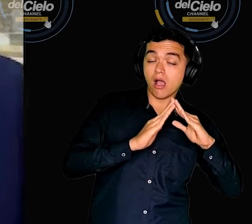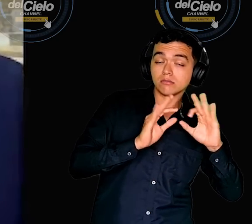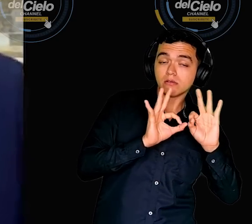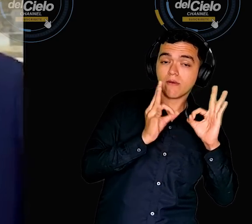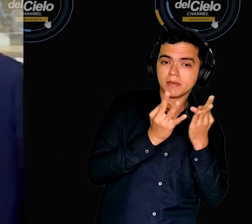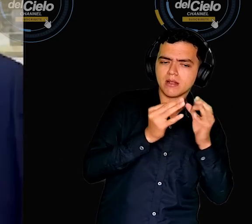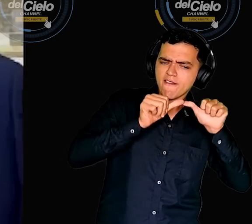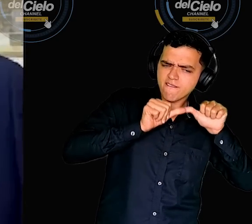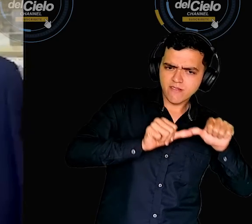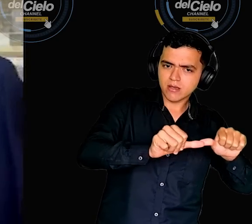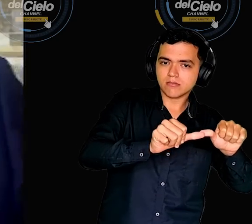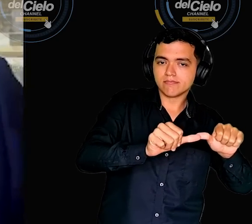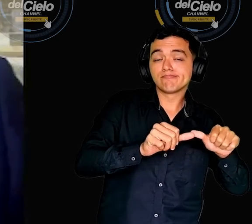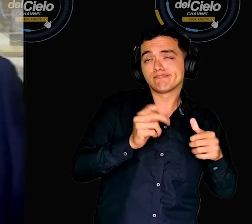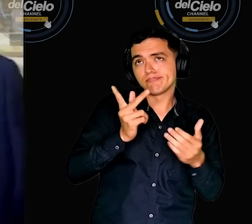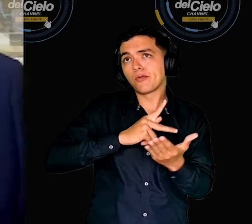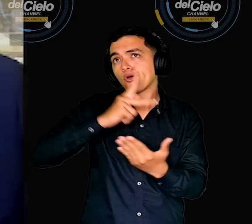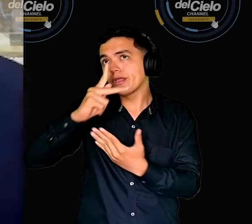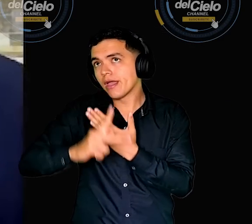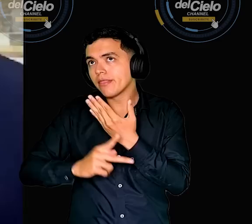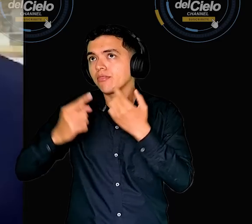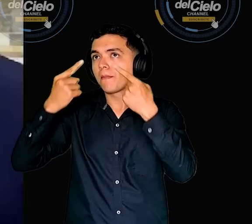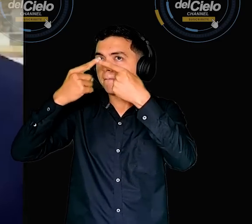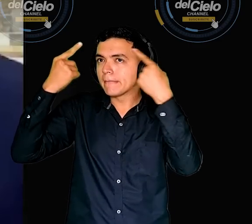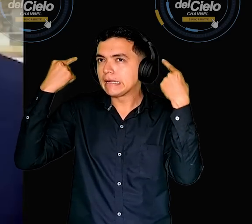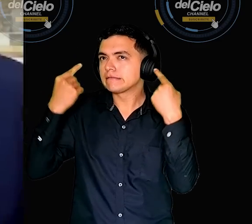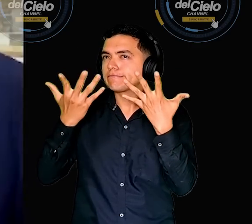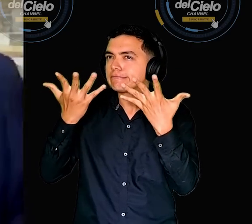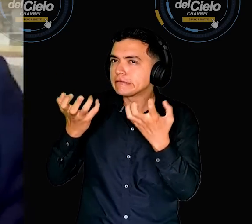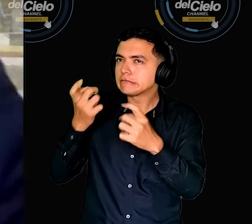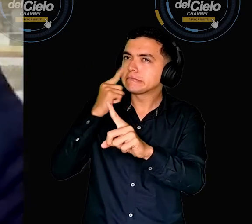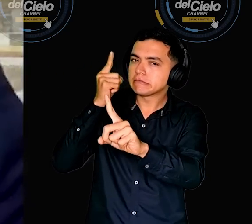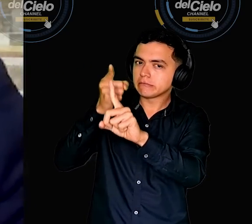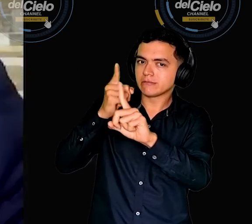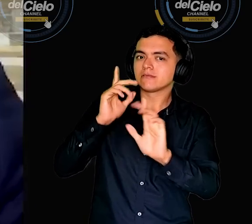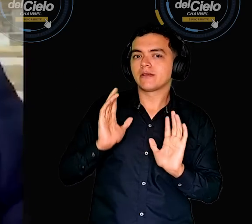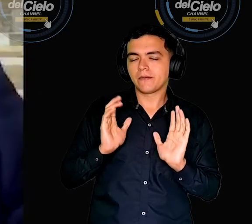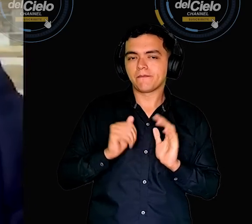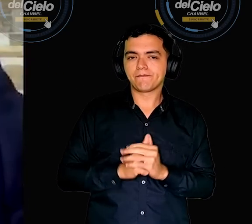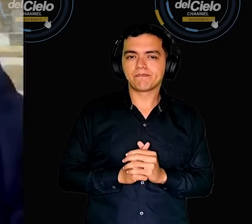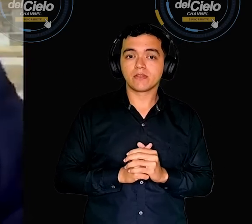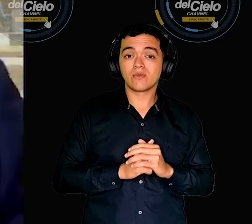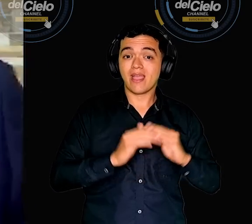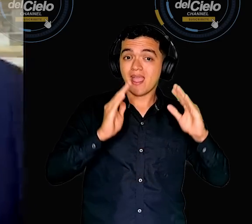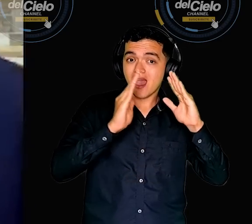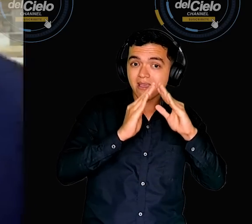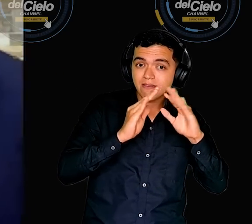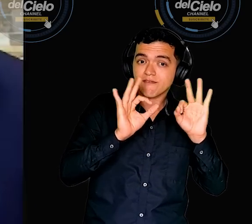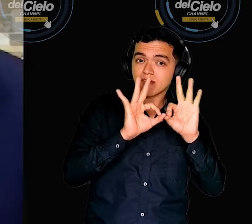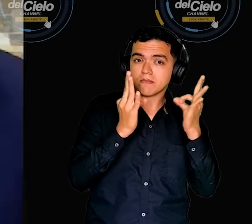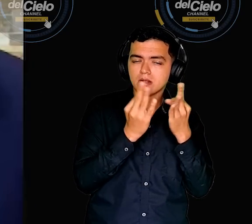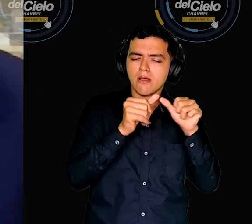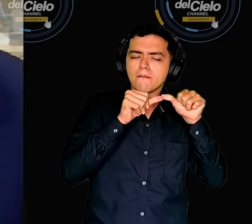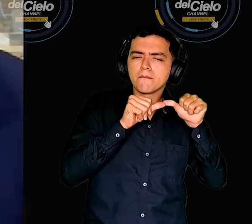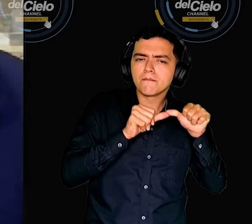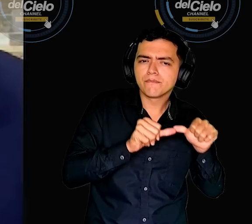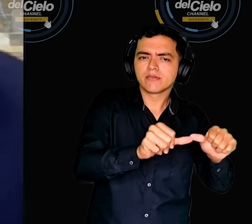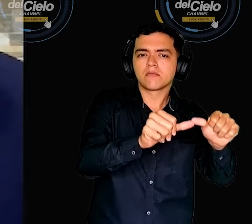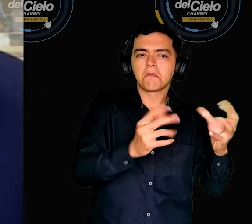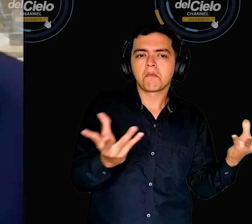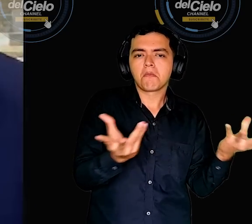Dios, sin ti no podemos nada, pero contigo todo es posible. Una palabra tuya,